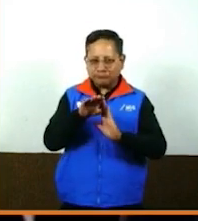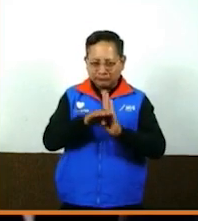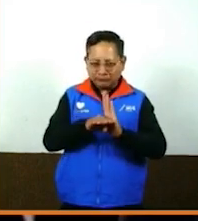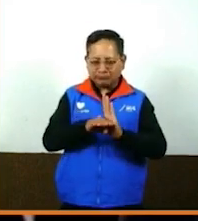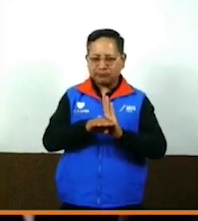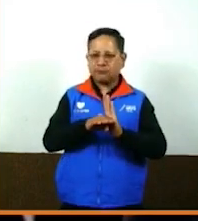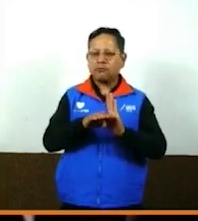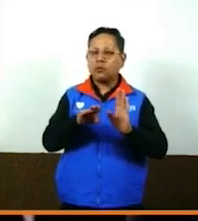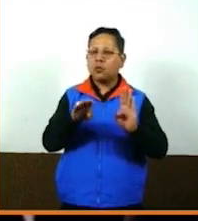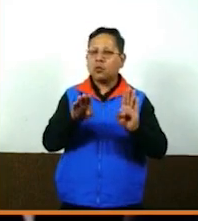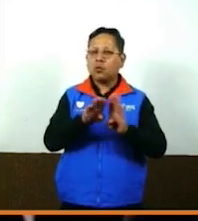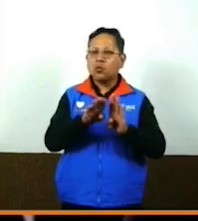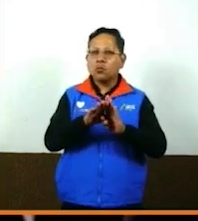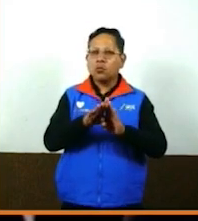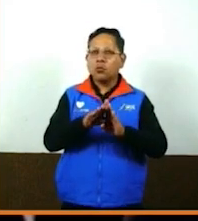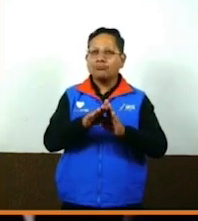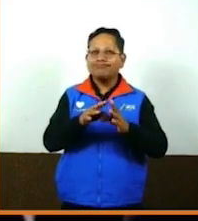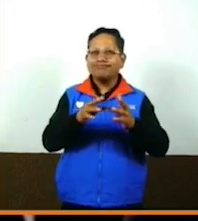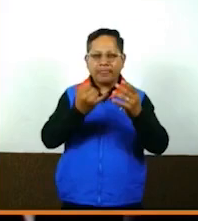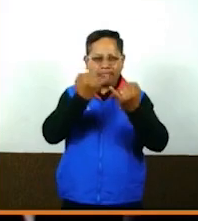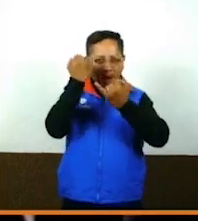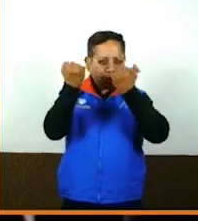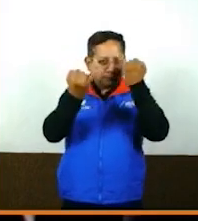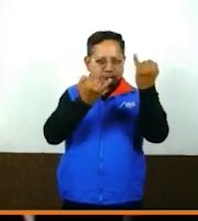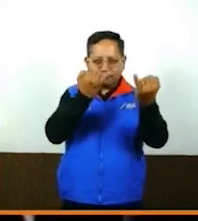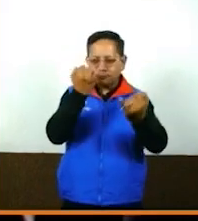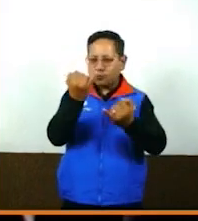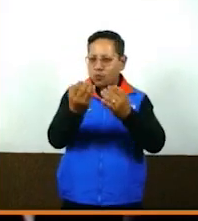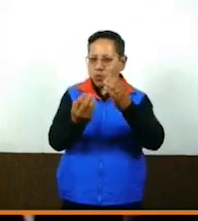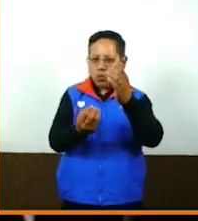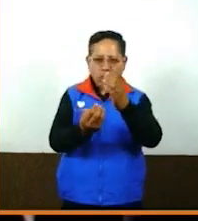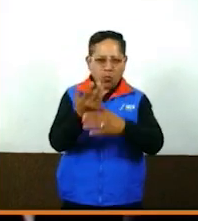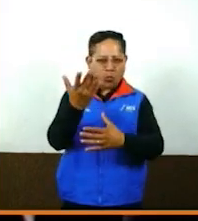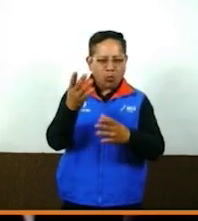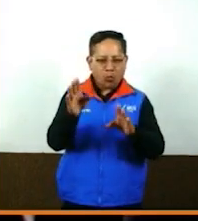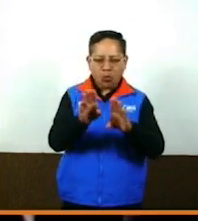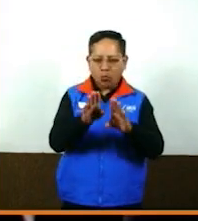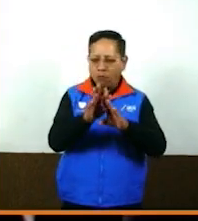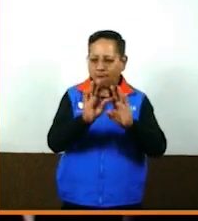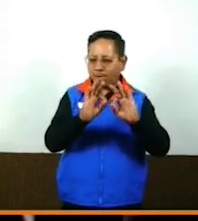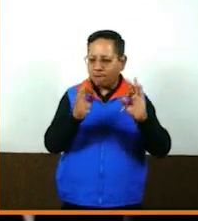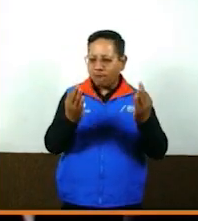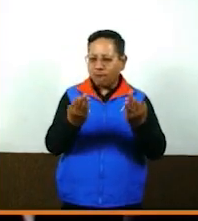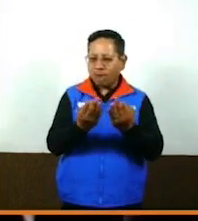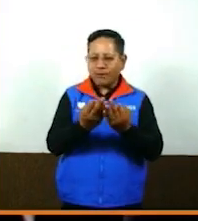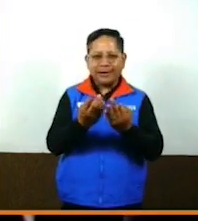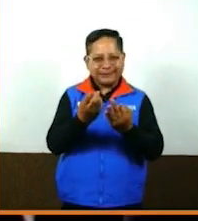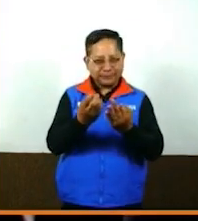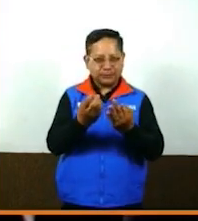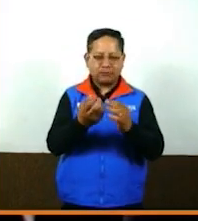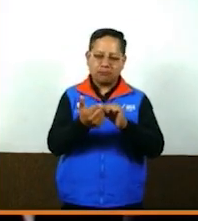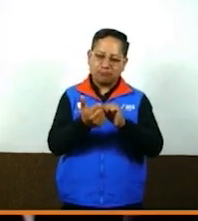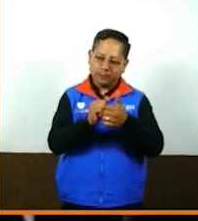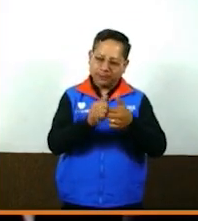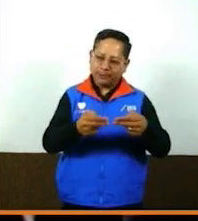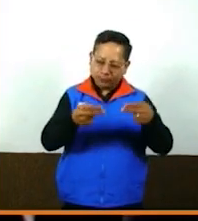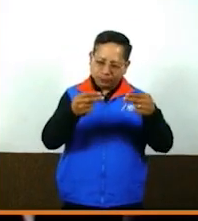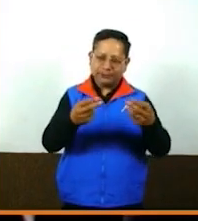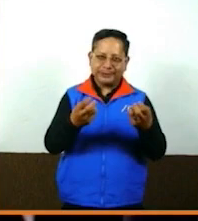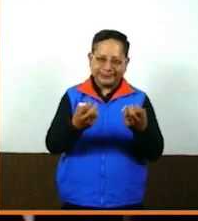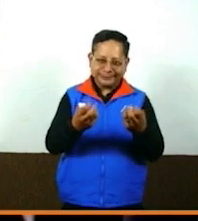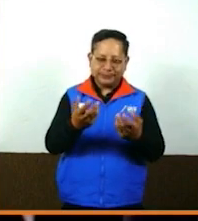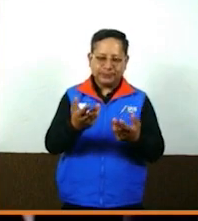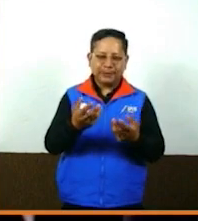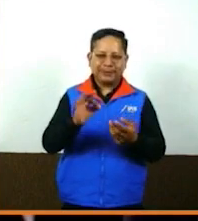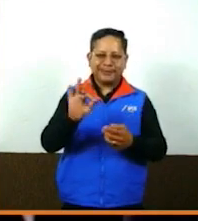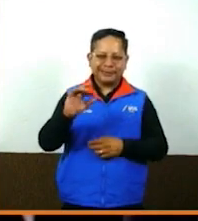de pensar en nuevas maneras. Y la verdad que hacerlo también negocio, porque vuelvo a lo mismo, nosotros creemos que si